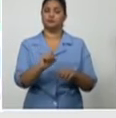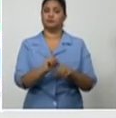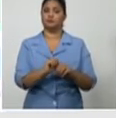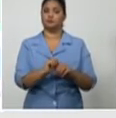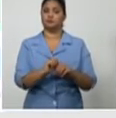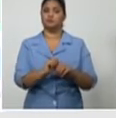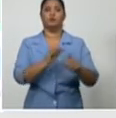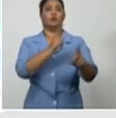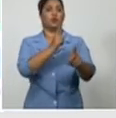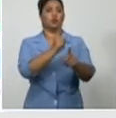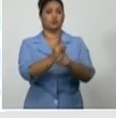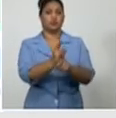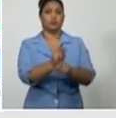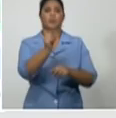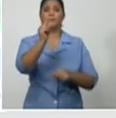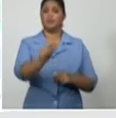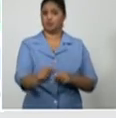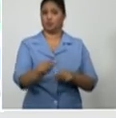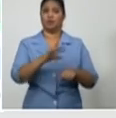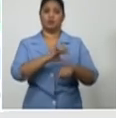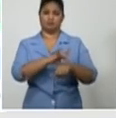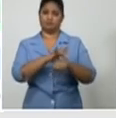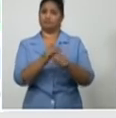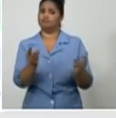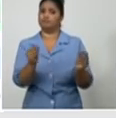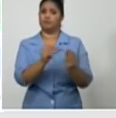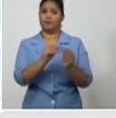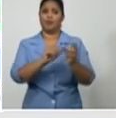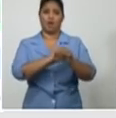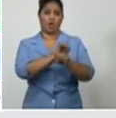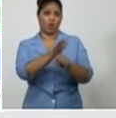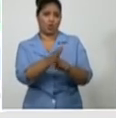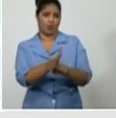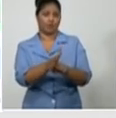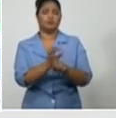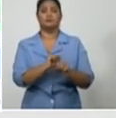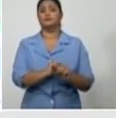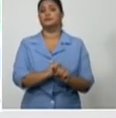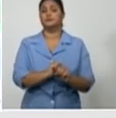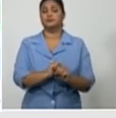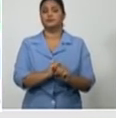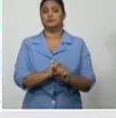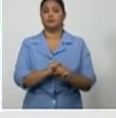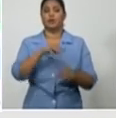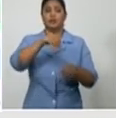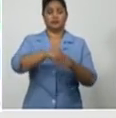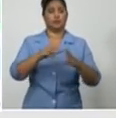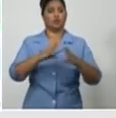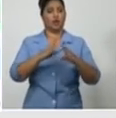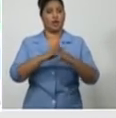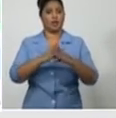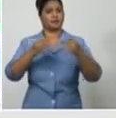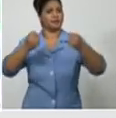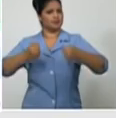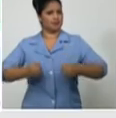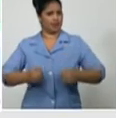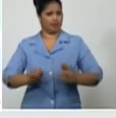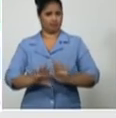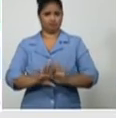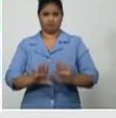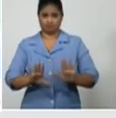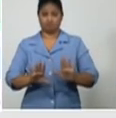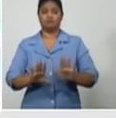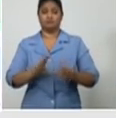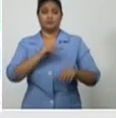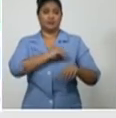positivo, ingresado en su hogar. Presentó sintomatología durante el periodo que estaba allí aislado,